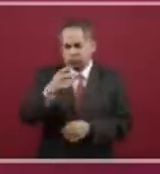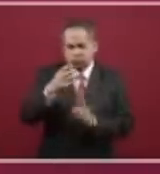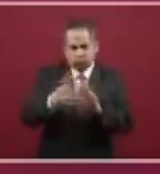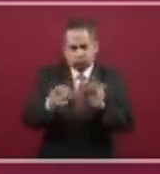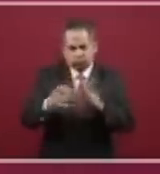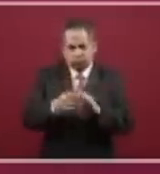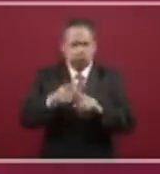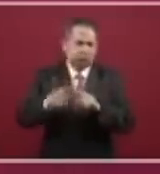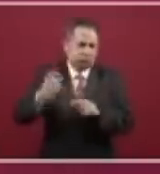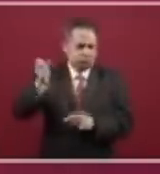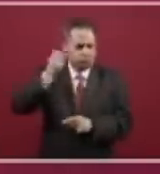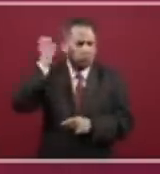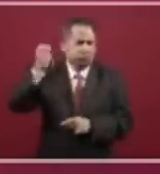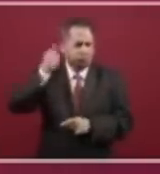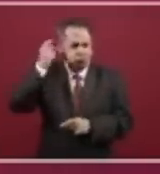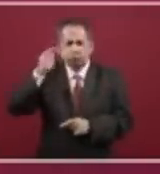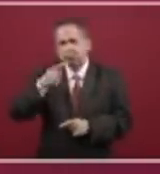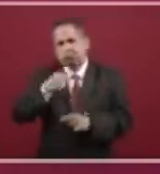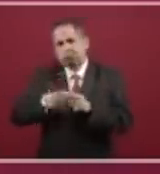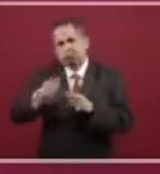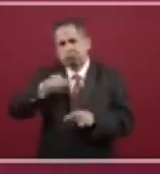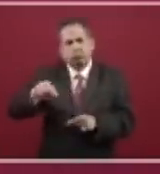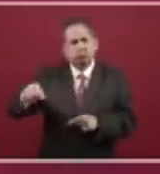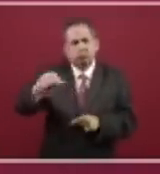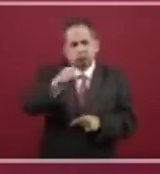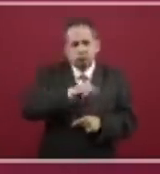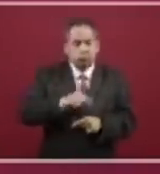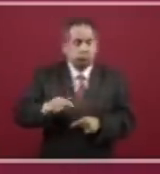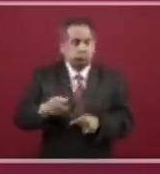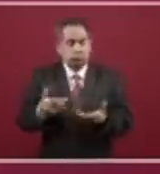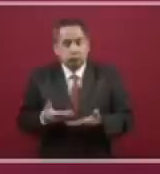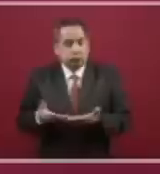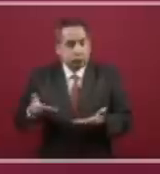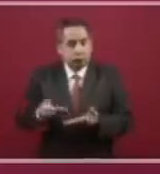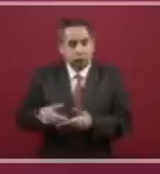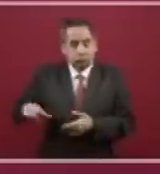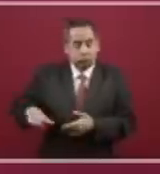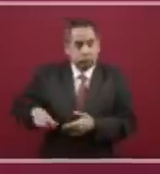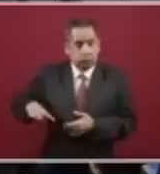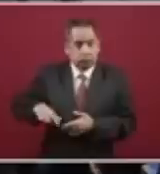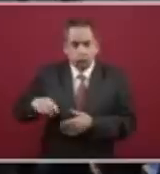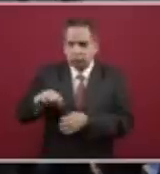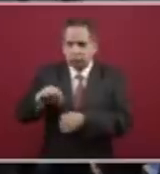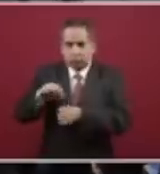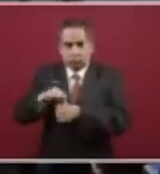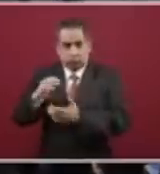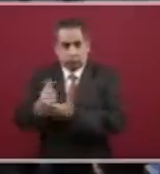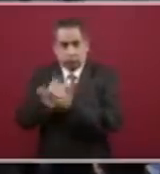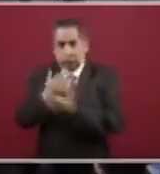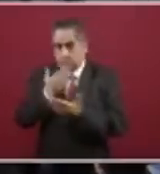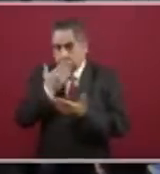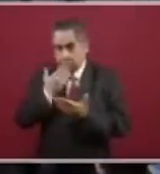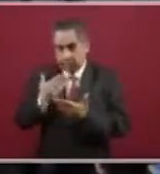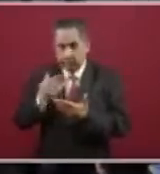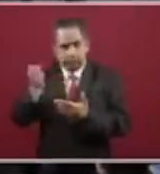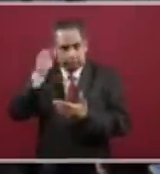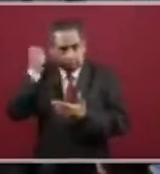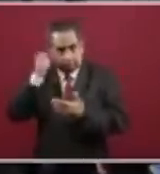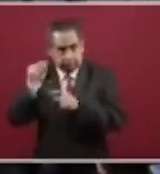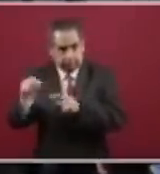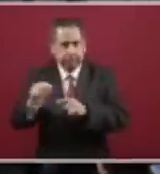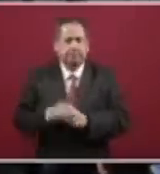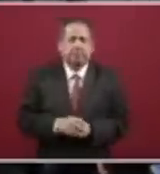diferentes foros de discusión que impulse este gobierno el gobierno electo cada uno de estos aspectos